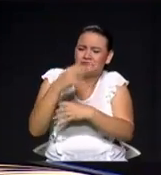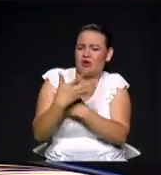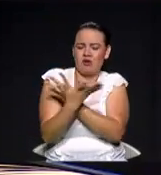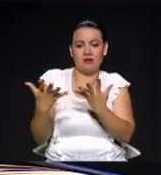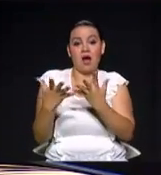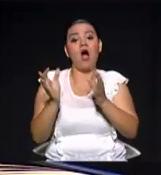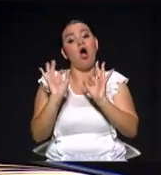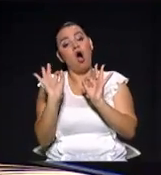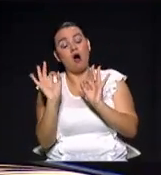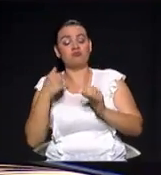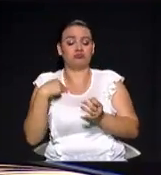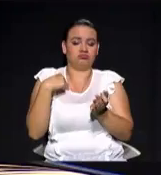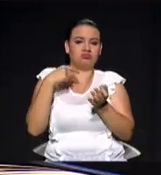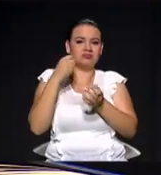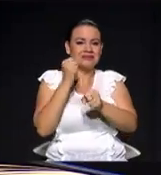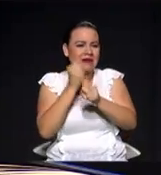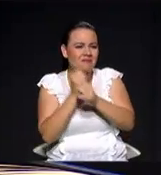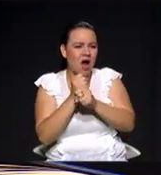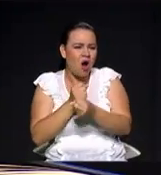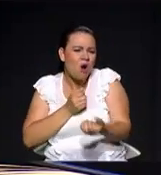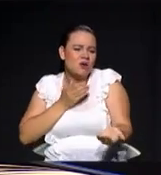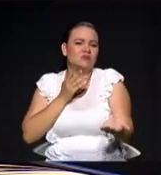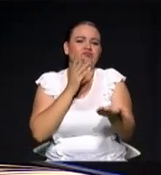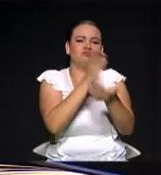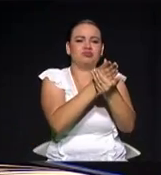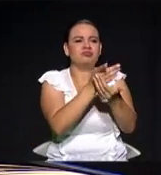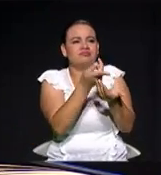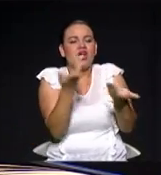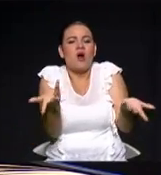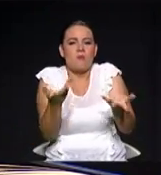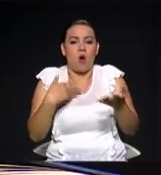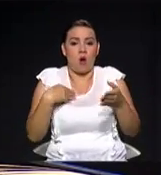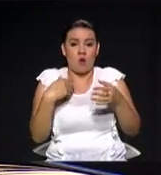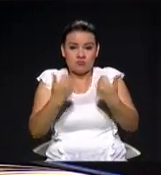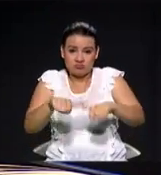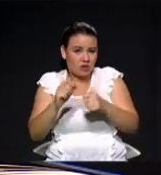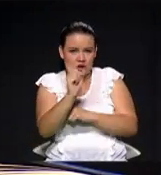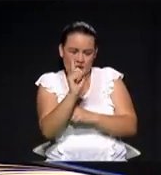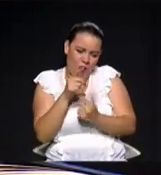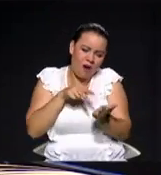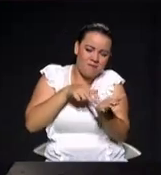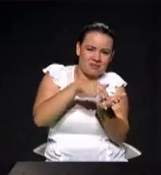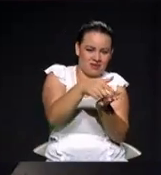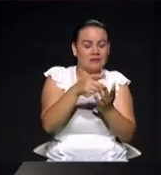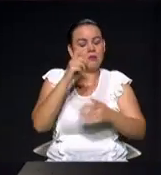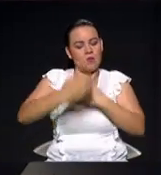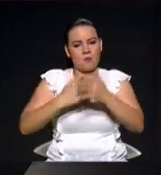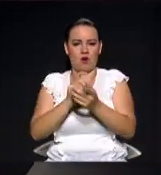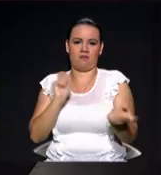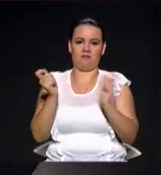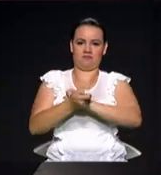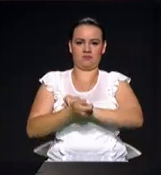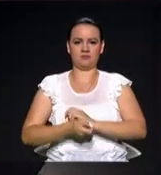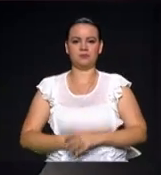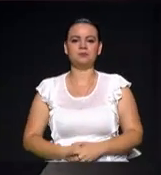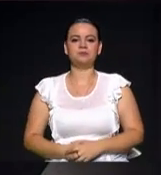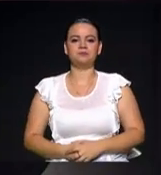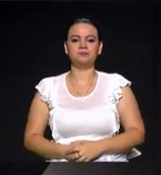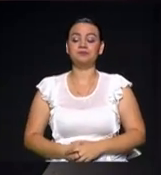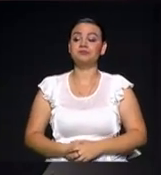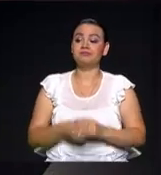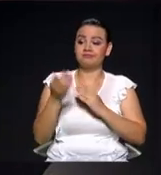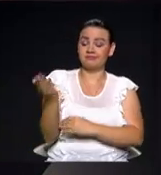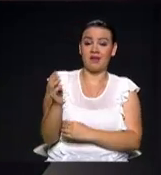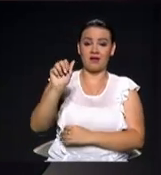lo más importante que tomemos decisiones totalmente radicales para que esto cambie de una vez candidato alfredo ramos